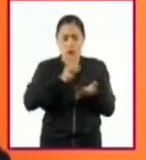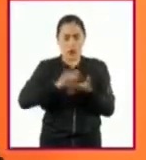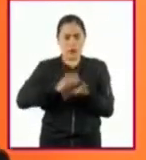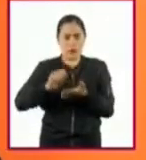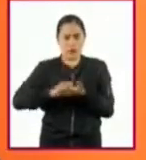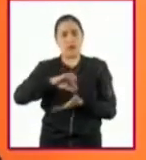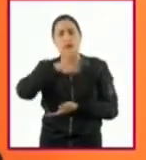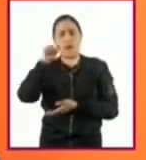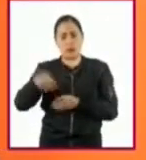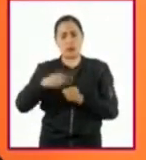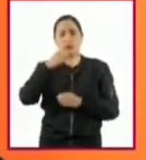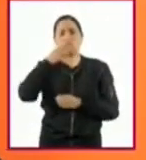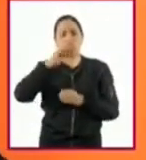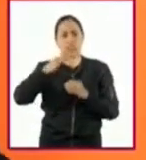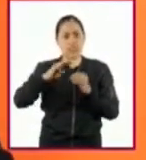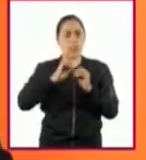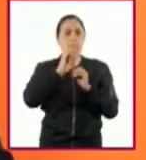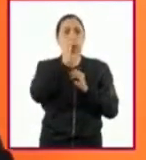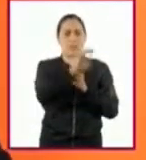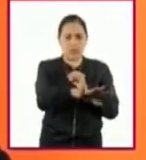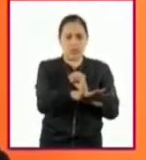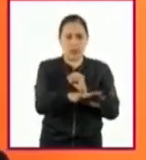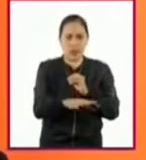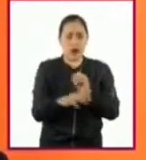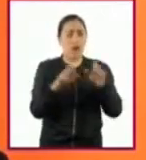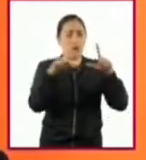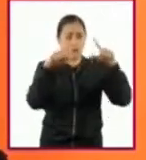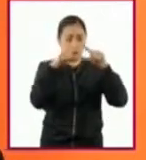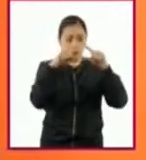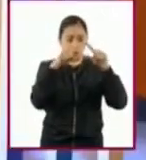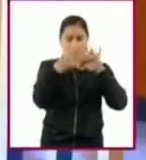su telegrama. No es necesario que copien las figuras.